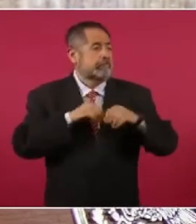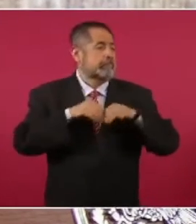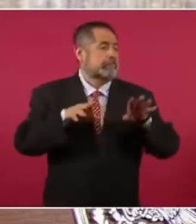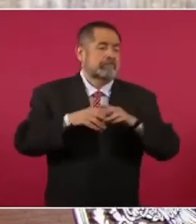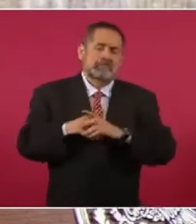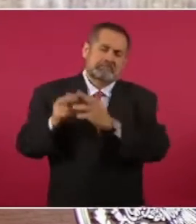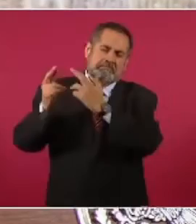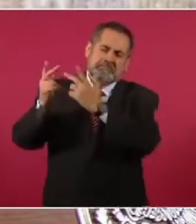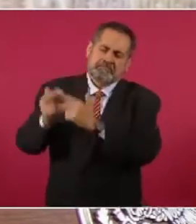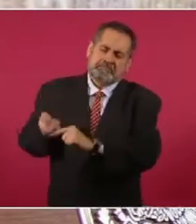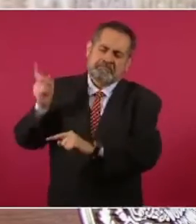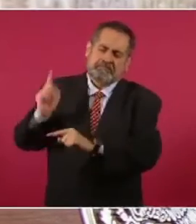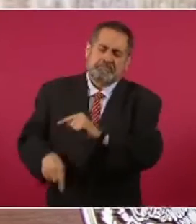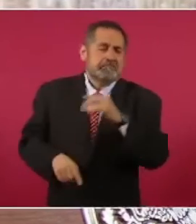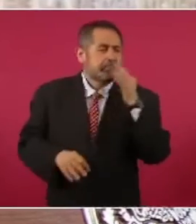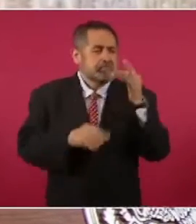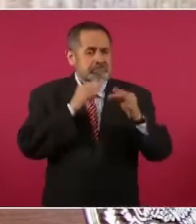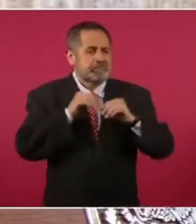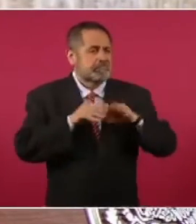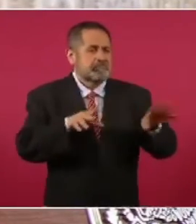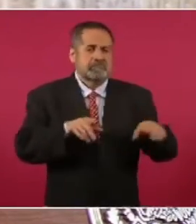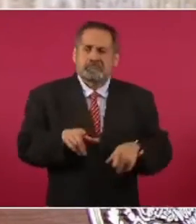políticamente hablando. Minilla